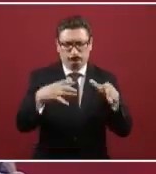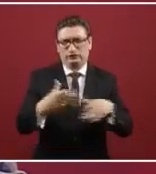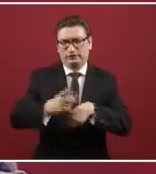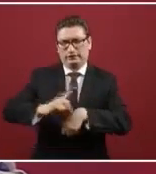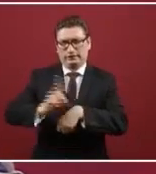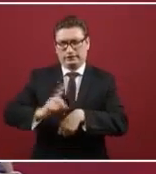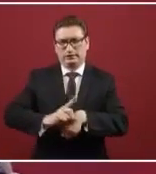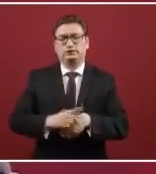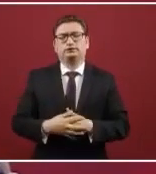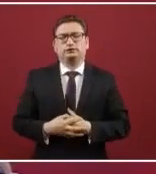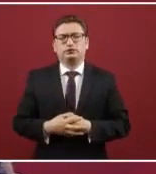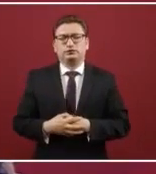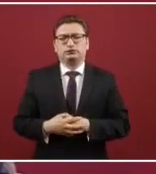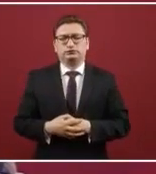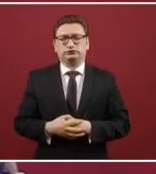que es